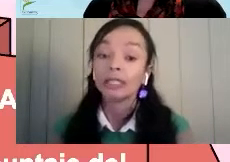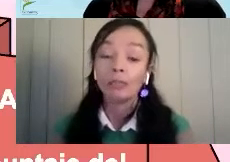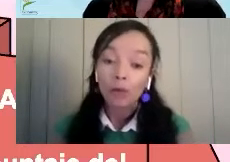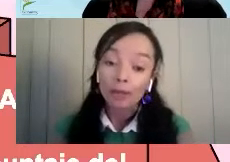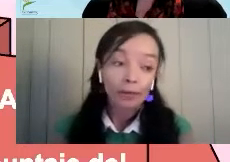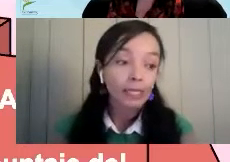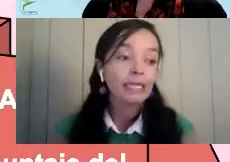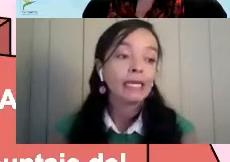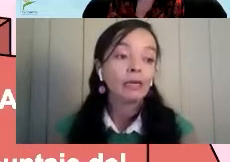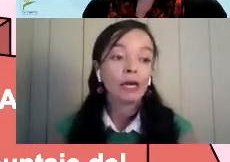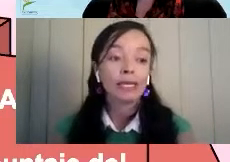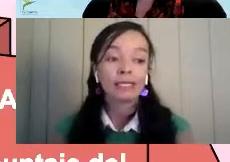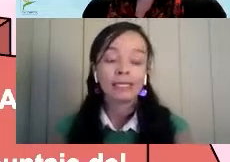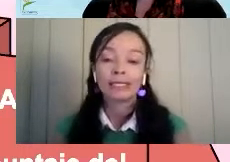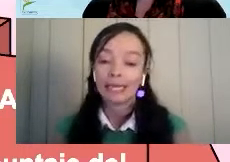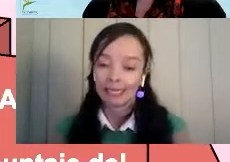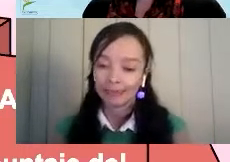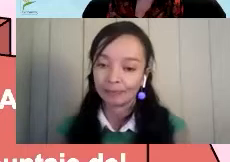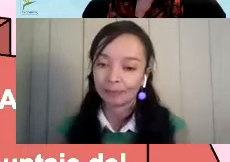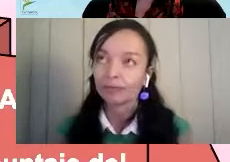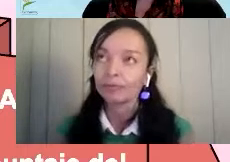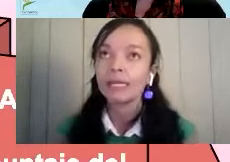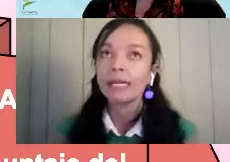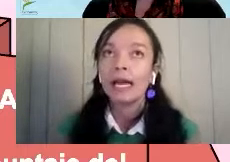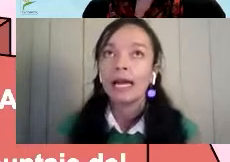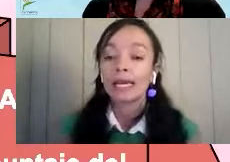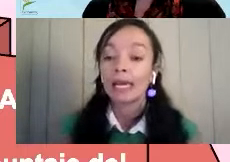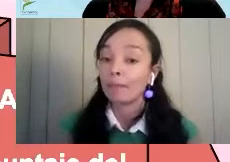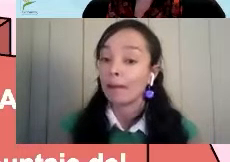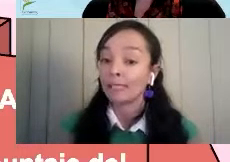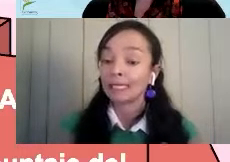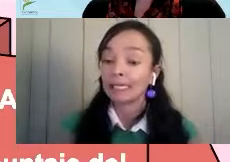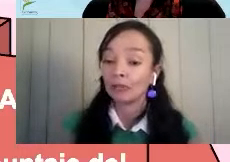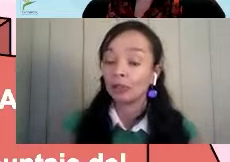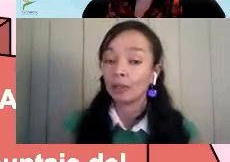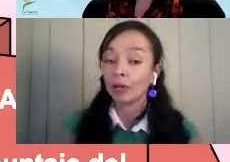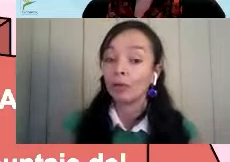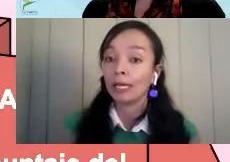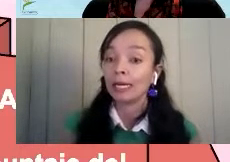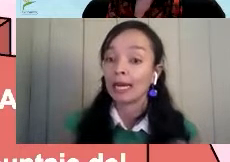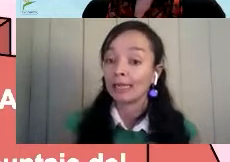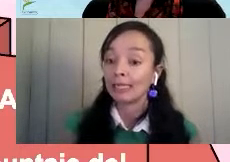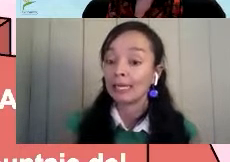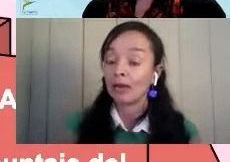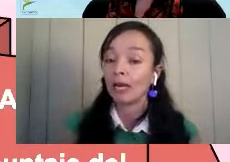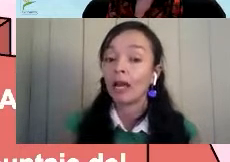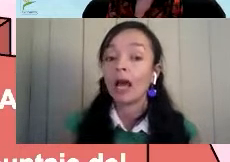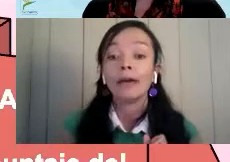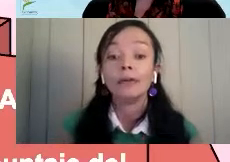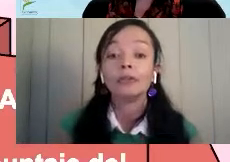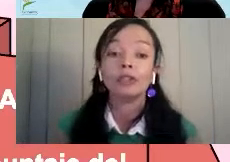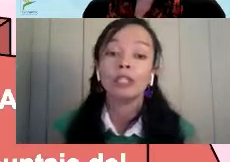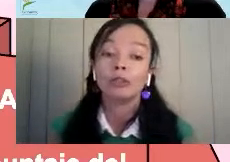cosa que es muy importante del lenguaje de señas es que a pesar de que los niños se pueden comunicar antes del habla,